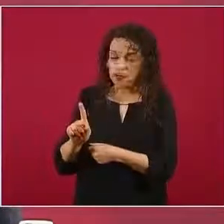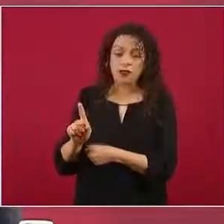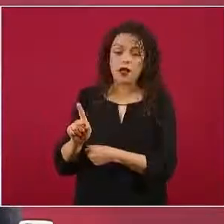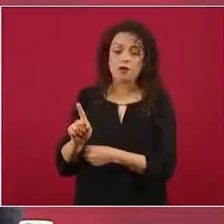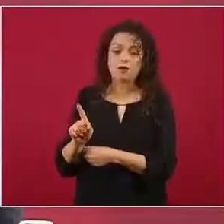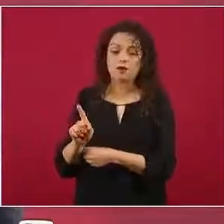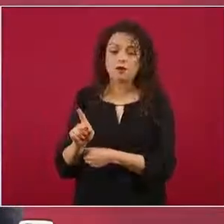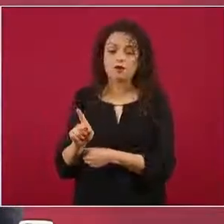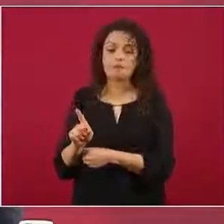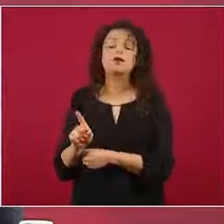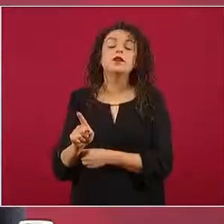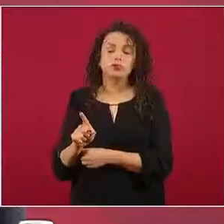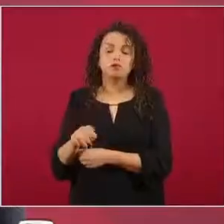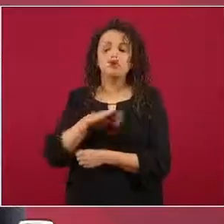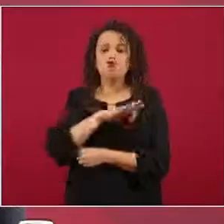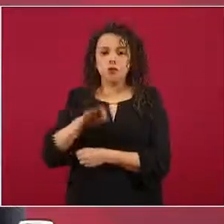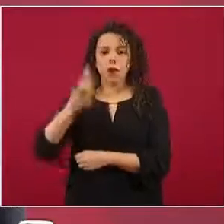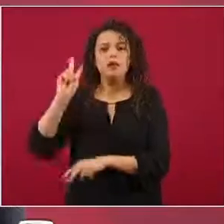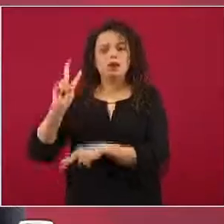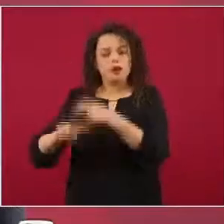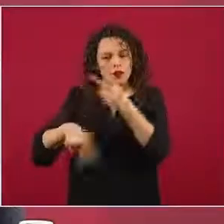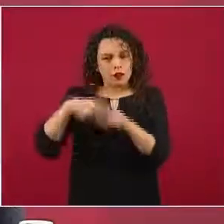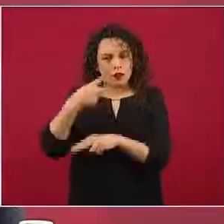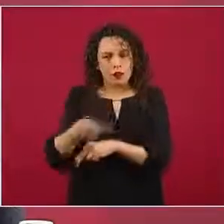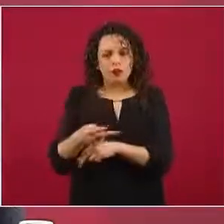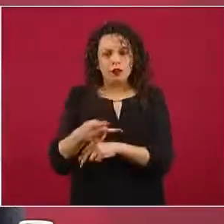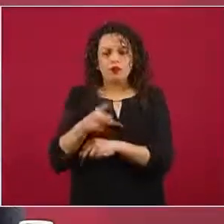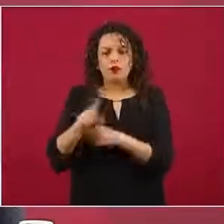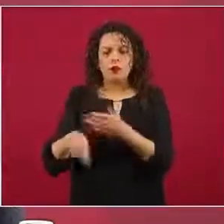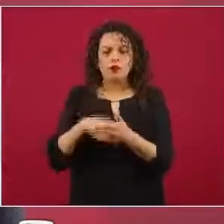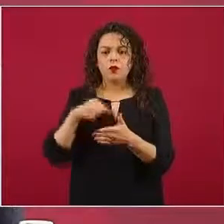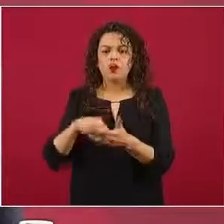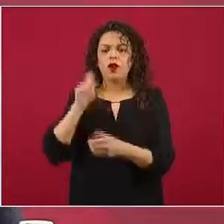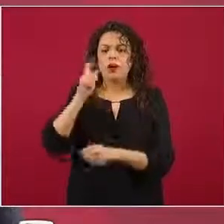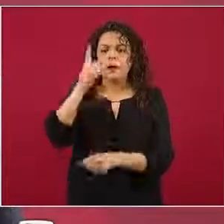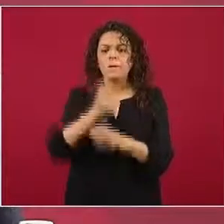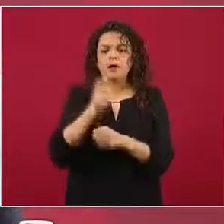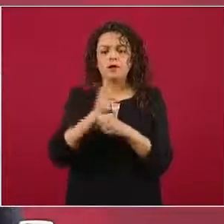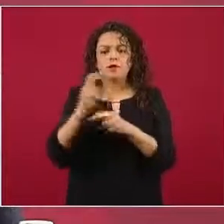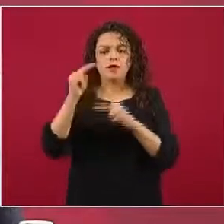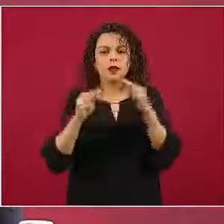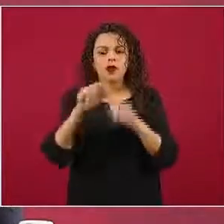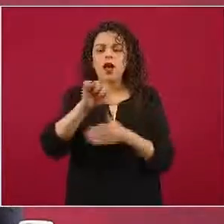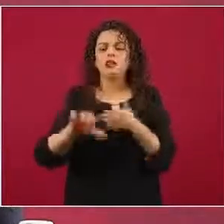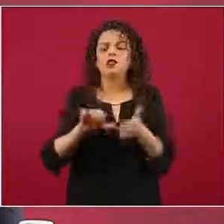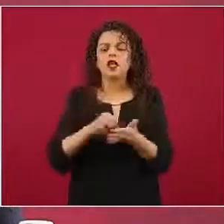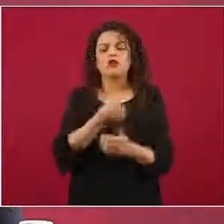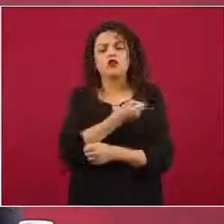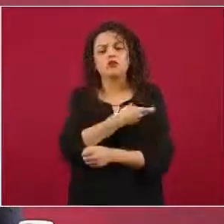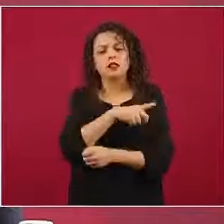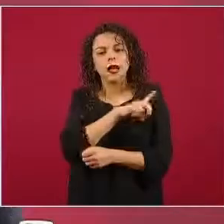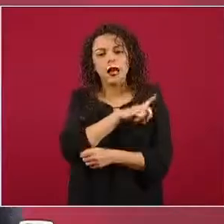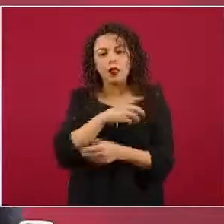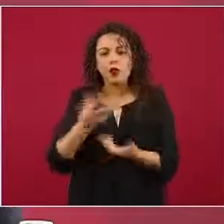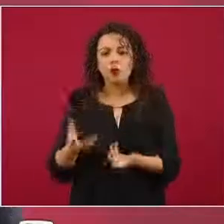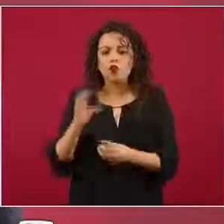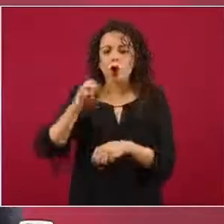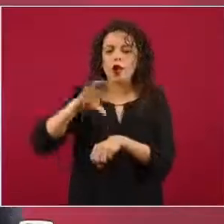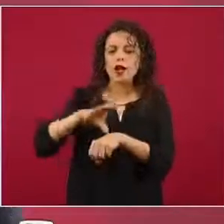riesgo, podemos entonces acudir a una unidad de primer nivel, un centro de salud urbano, una unidad de